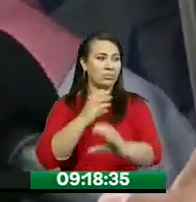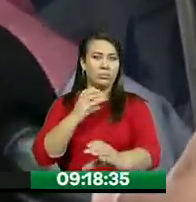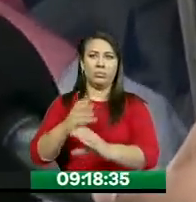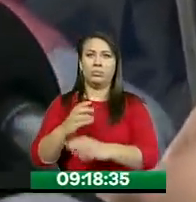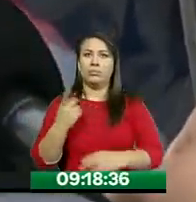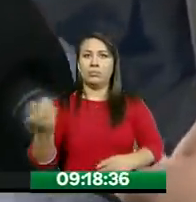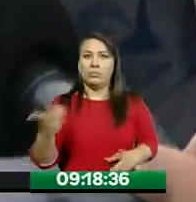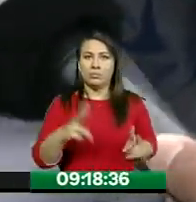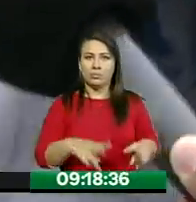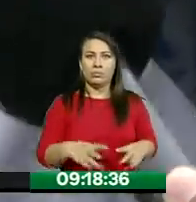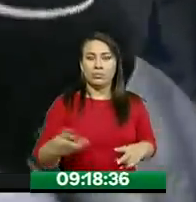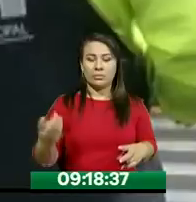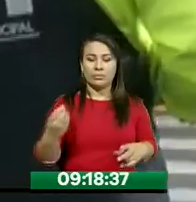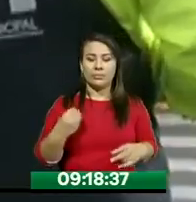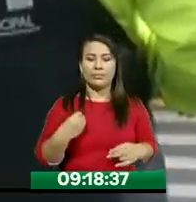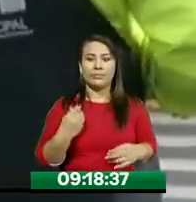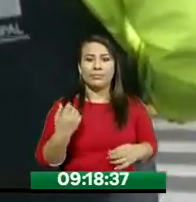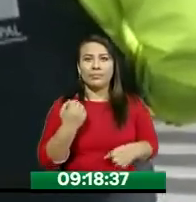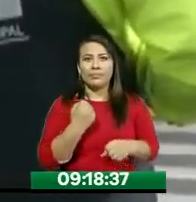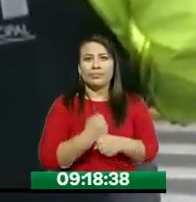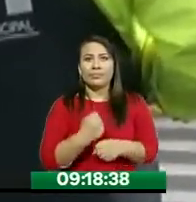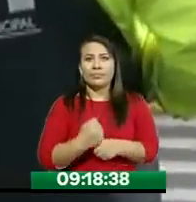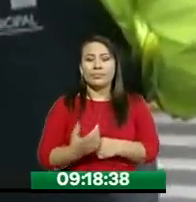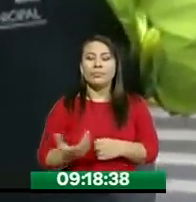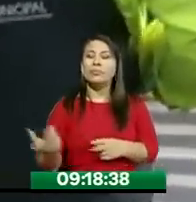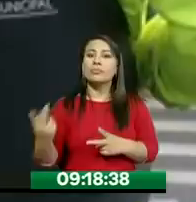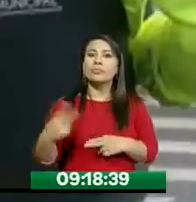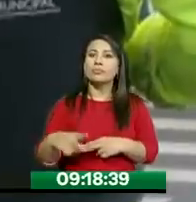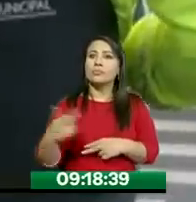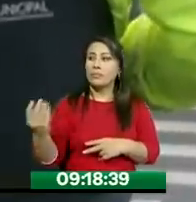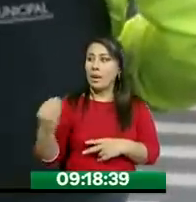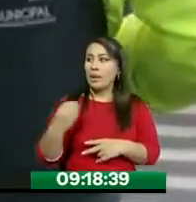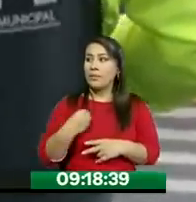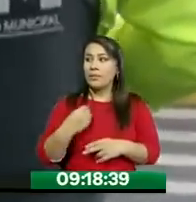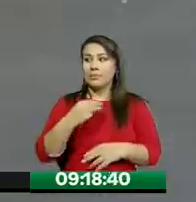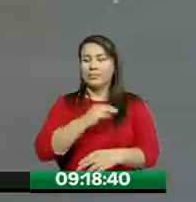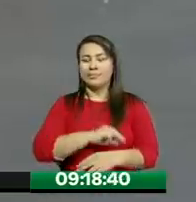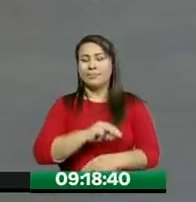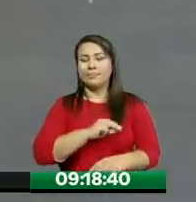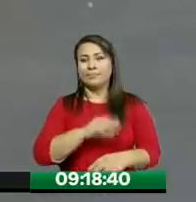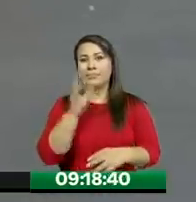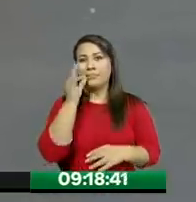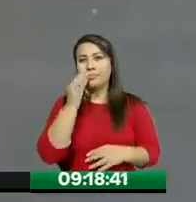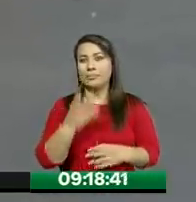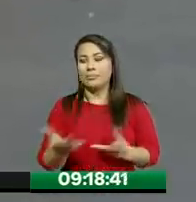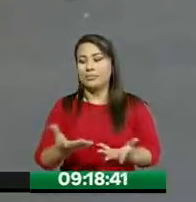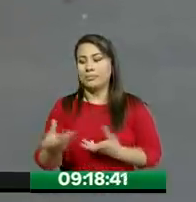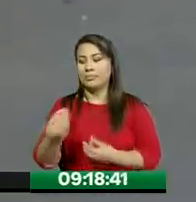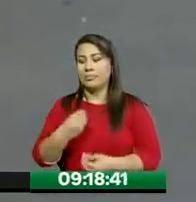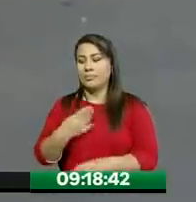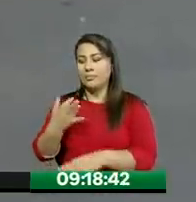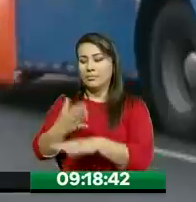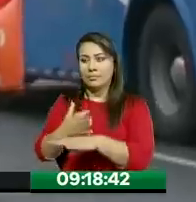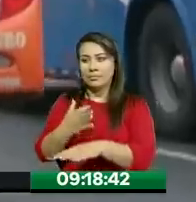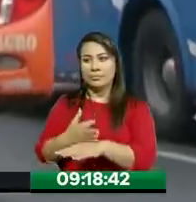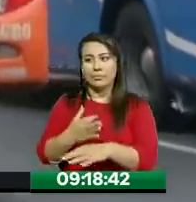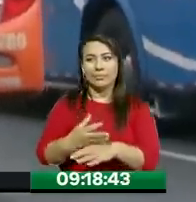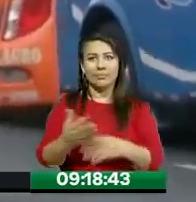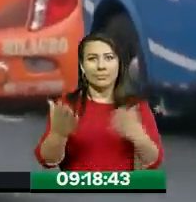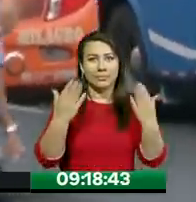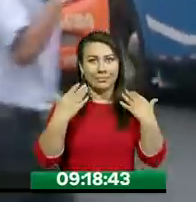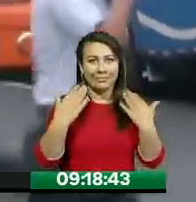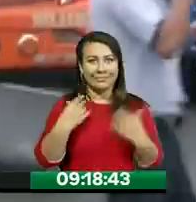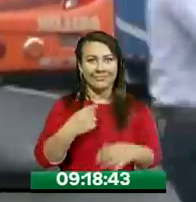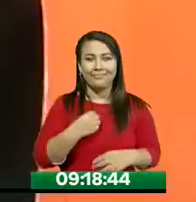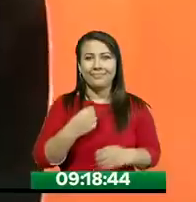drogas, combustible, armas y contrabando. Hay que asegurar que los protocolos de seguridad estén activos. En esta ocasión viajamos con